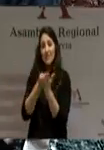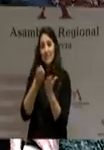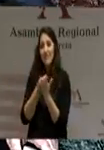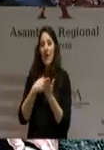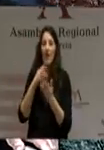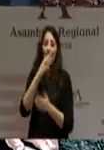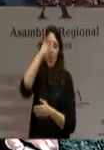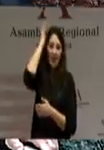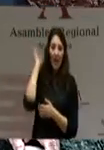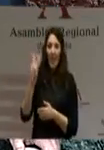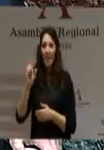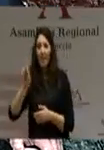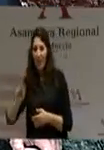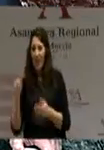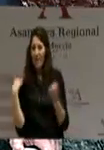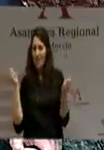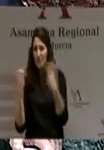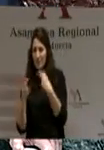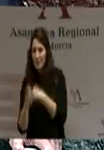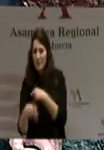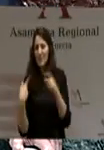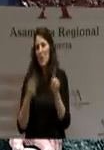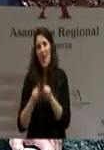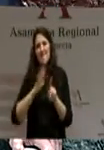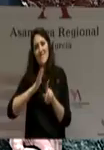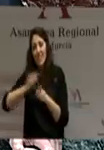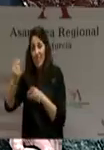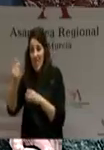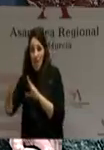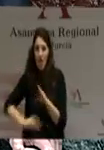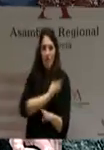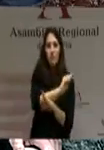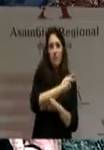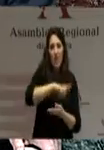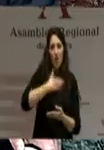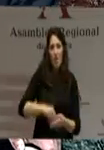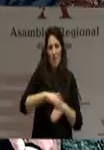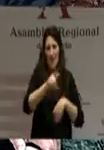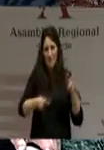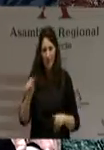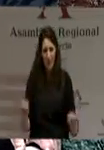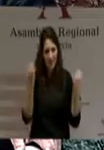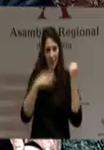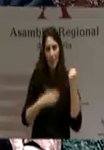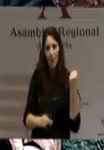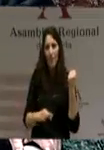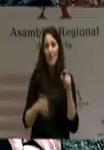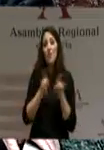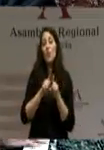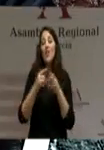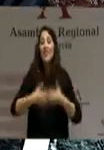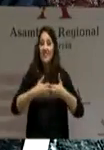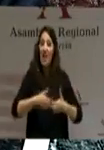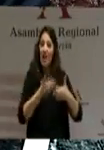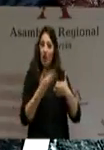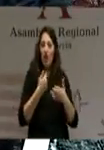Exigimos que ese dinero se entregue a esta región para rescatar a las personas. Renegociación del coste a la baja de la desaladora